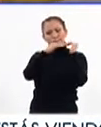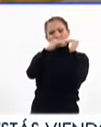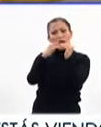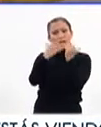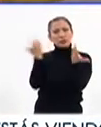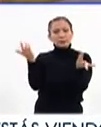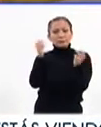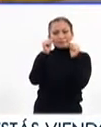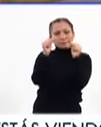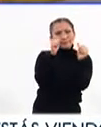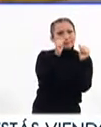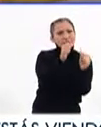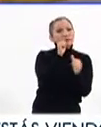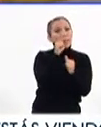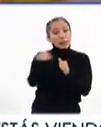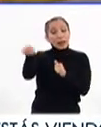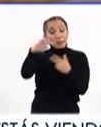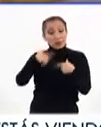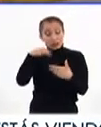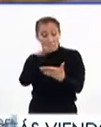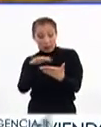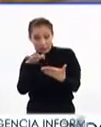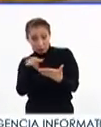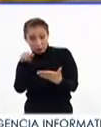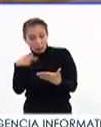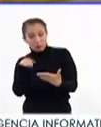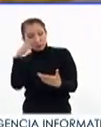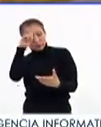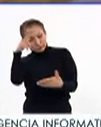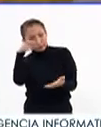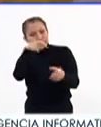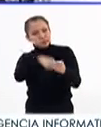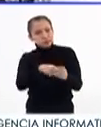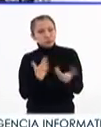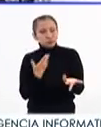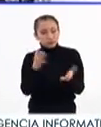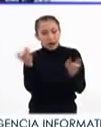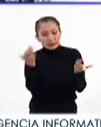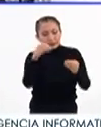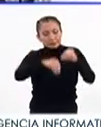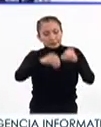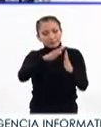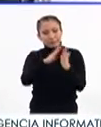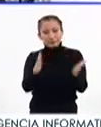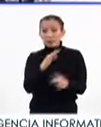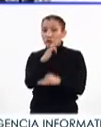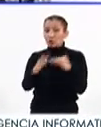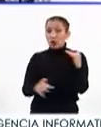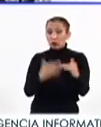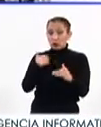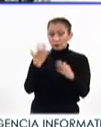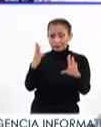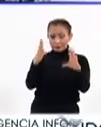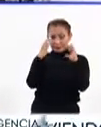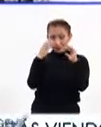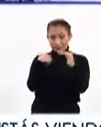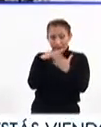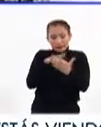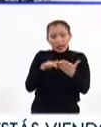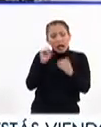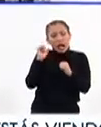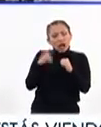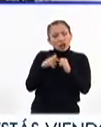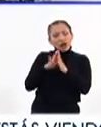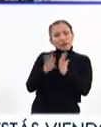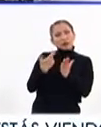democratización y escucha, haciendo a los lectores parte de su consejo editorial. Todos tenemos en la etapa formativa como lectores